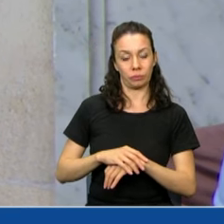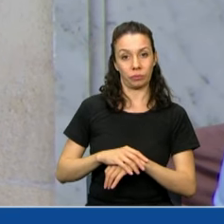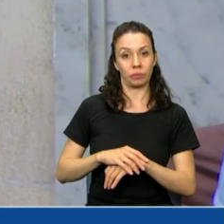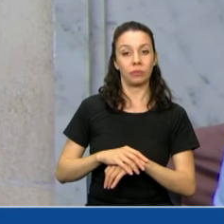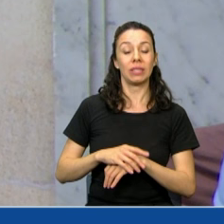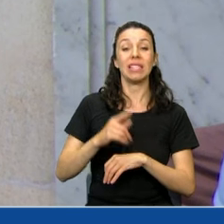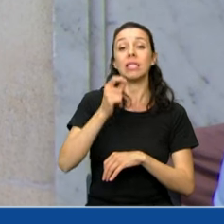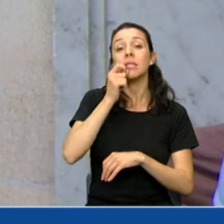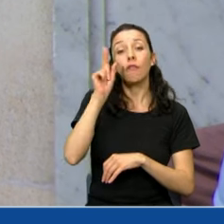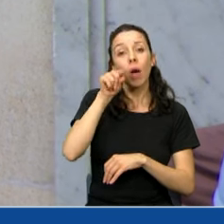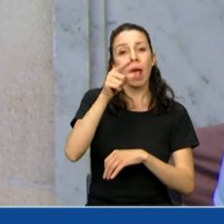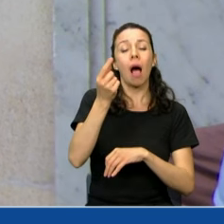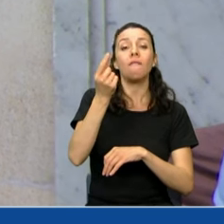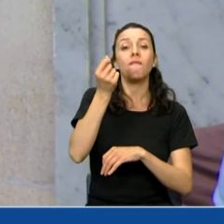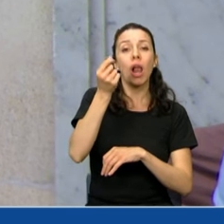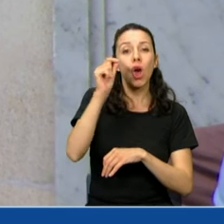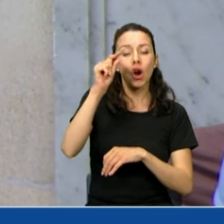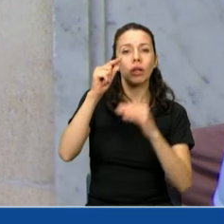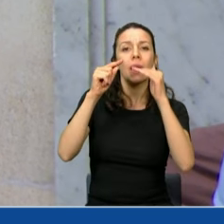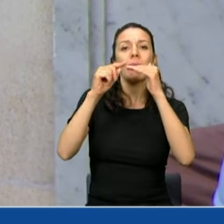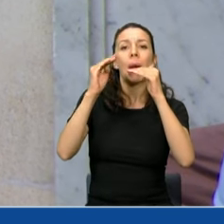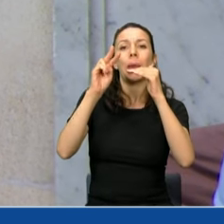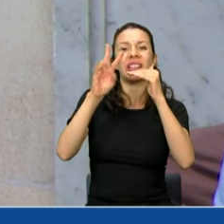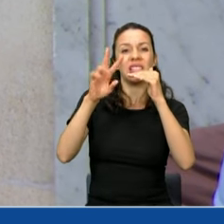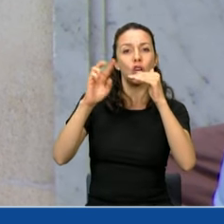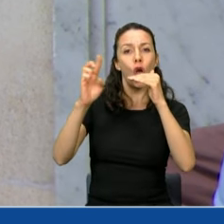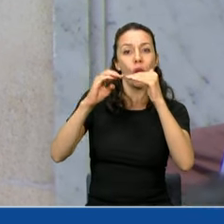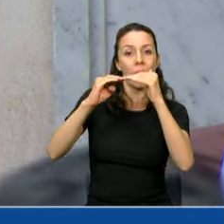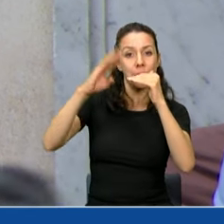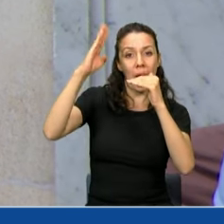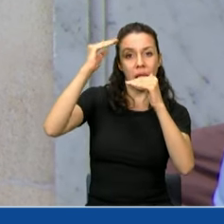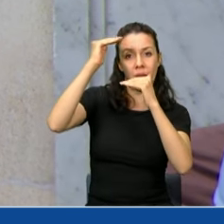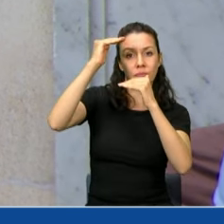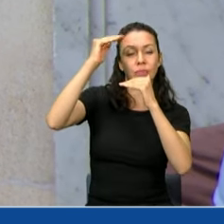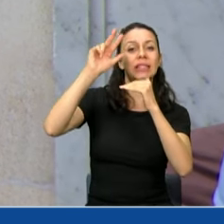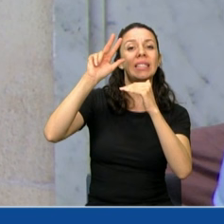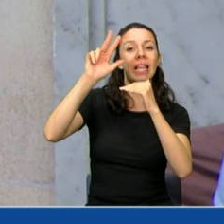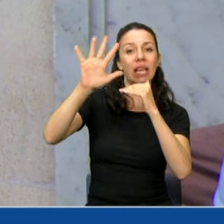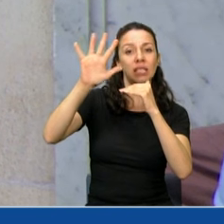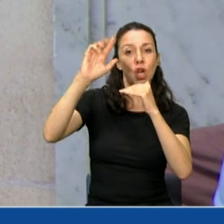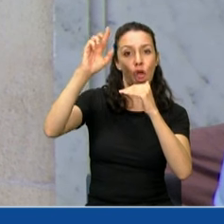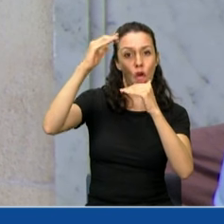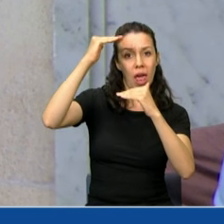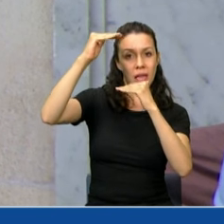valor supere los $5 y esté Entre 25 y